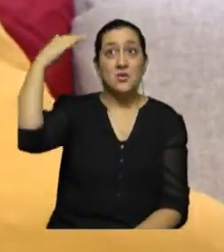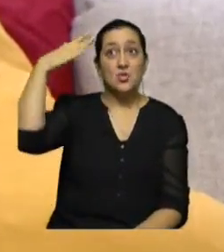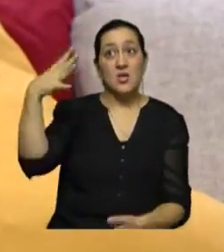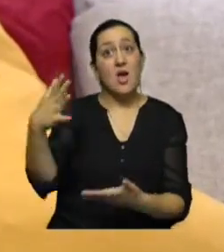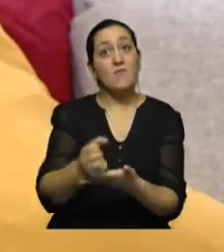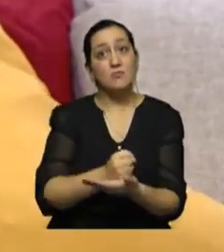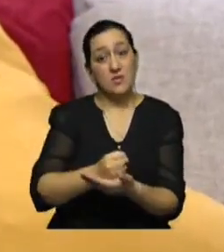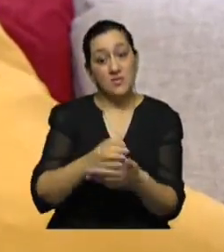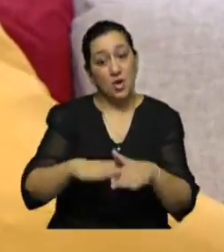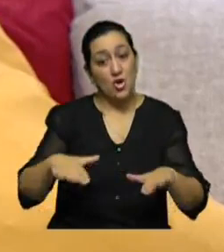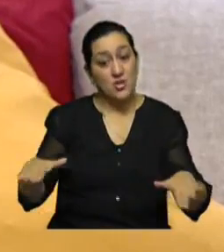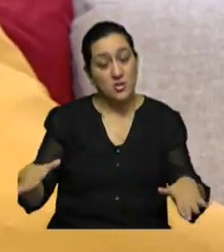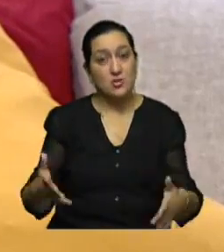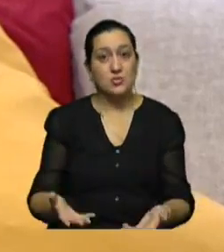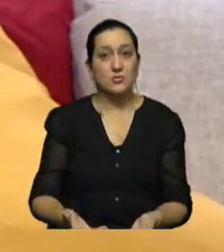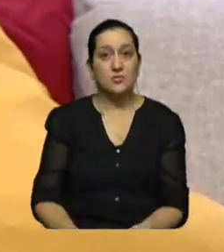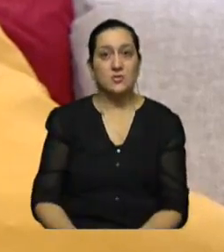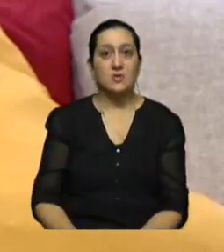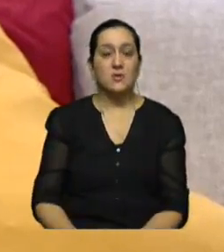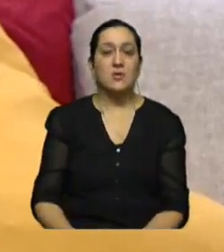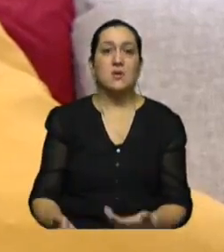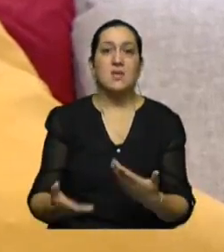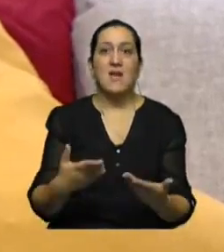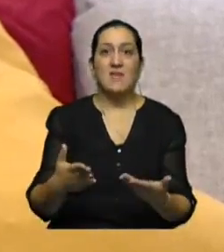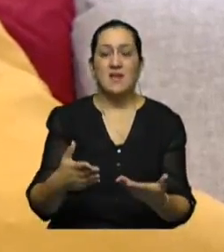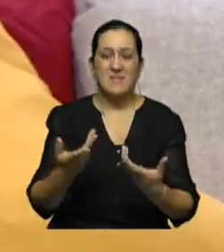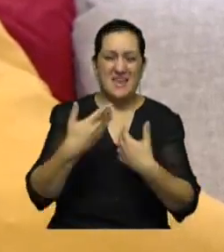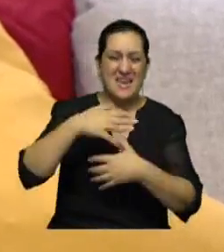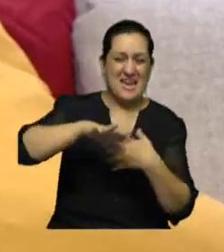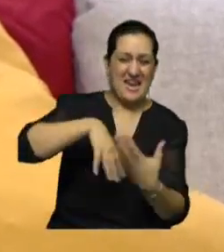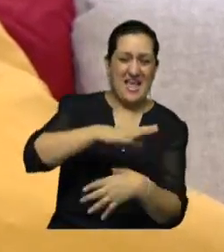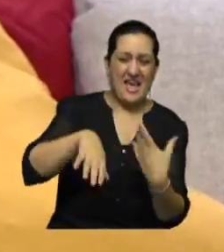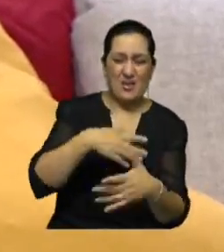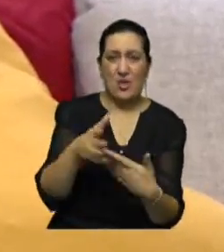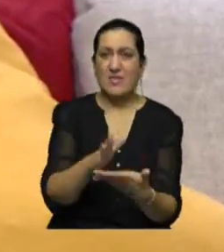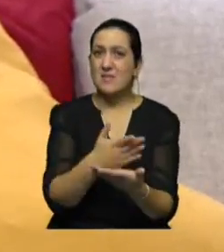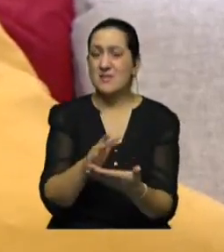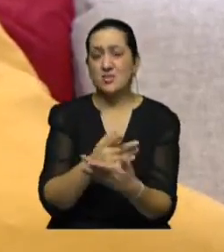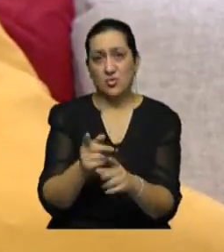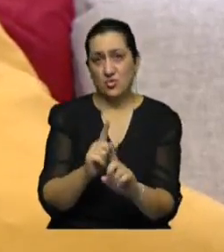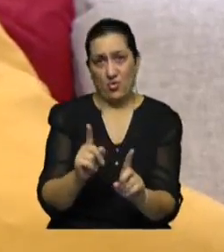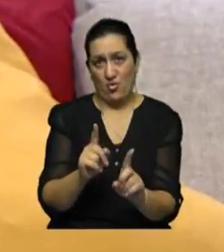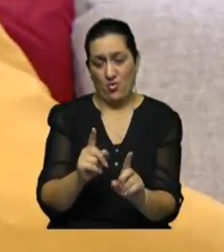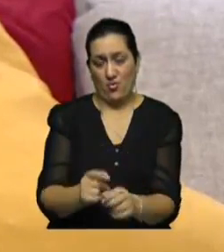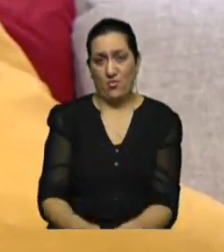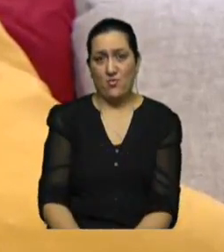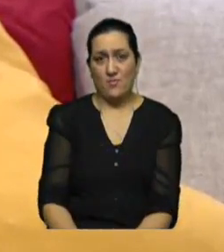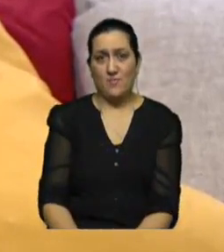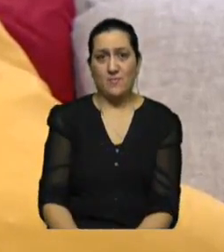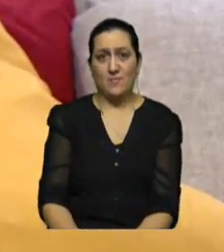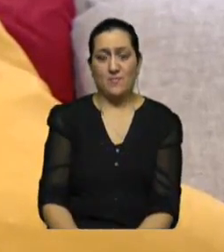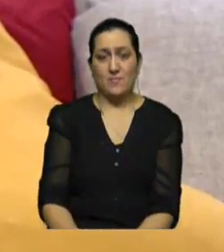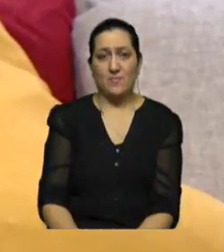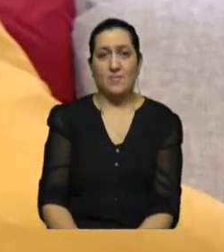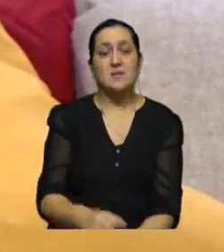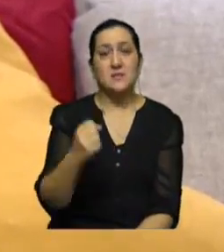sacar el tamiz ese, de ese delito que es tan grave y que afecta tanto la vida futura de cualquier persona, me